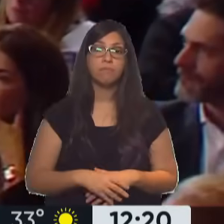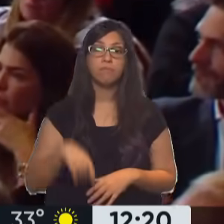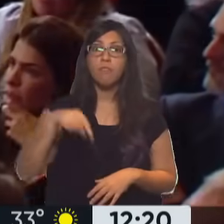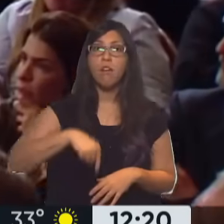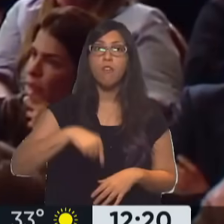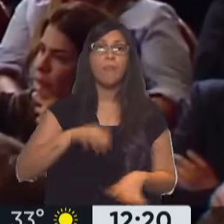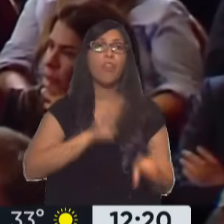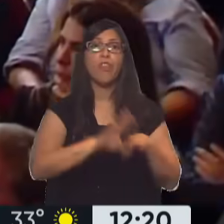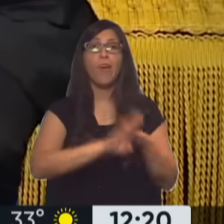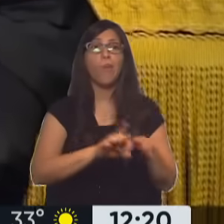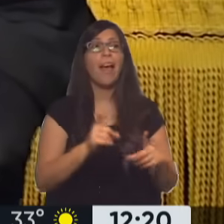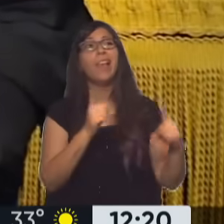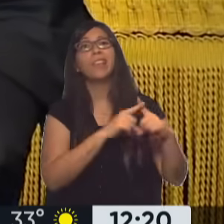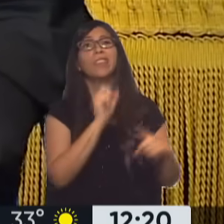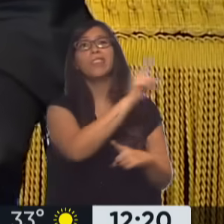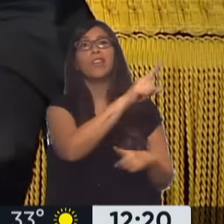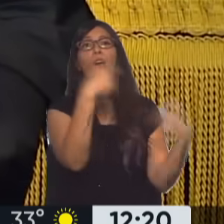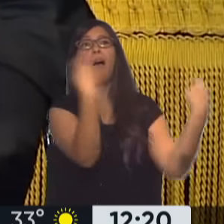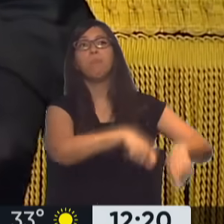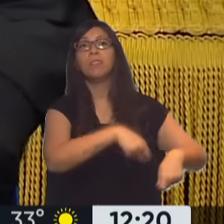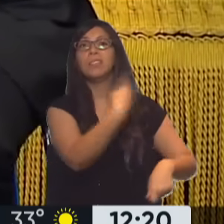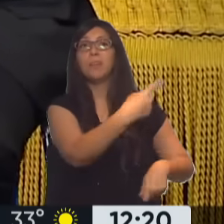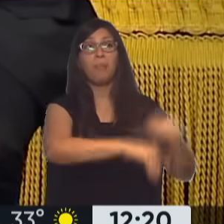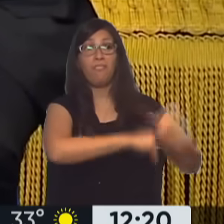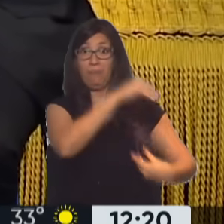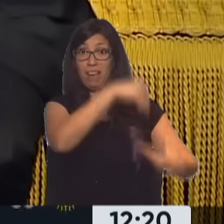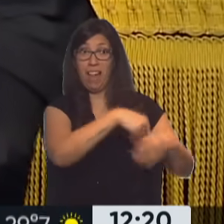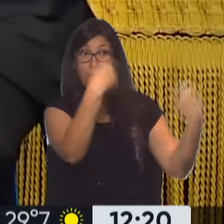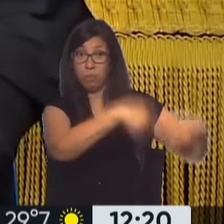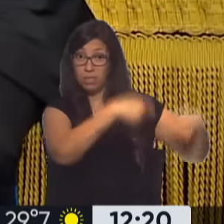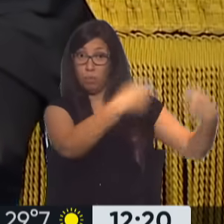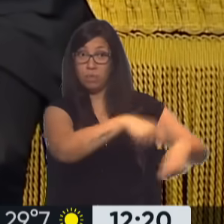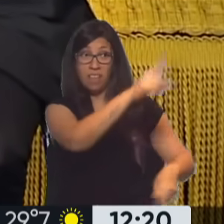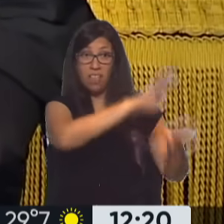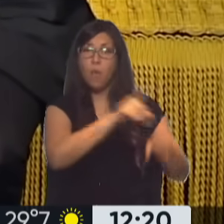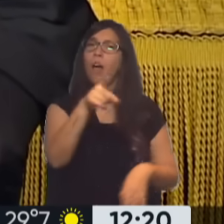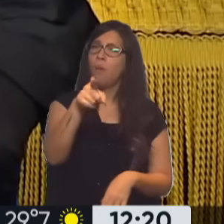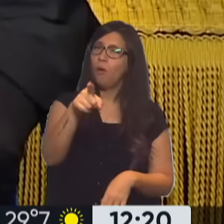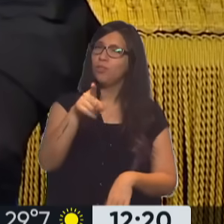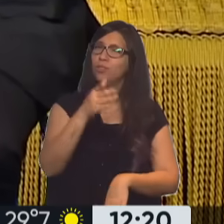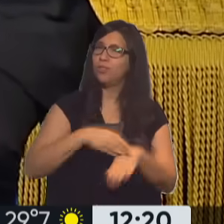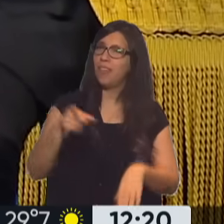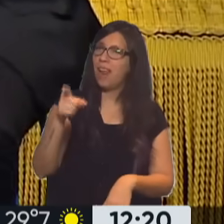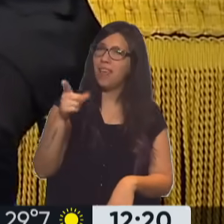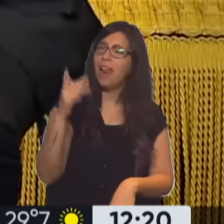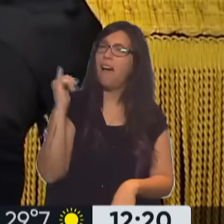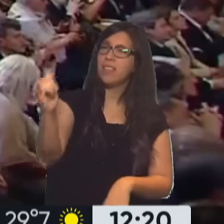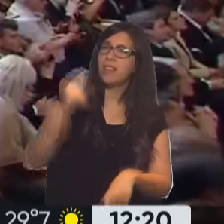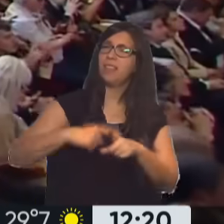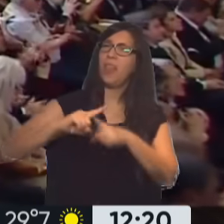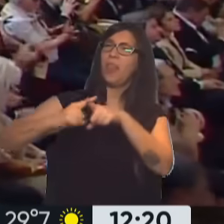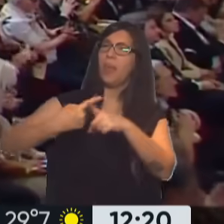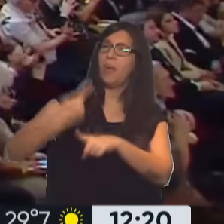hipoteca que tomó el tío jugador el tío escolero de la familia ese que vos advertiste en el